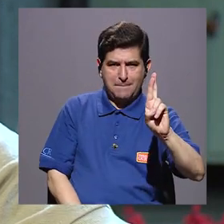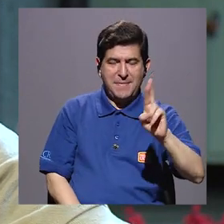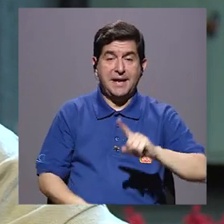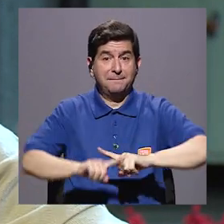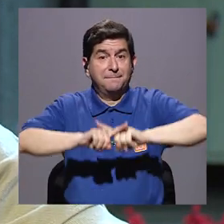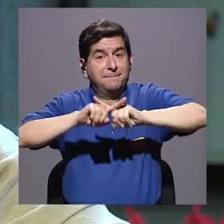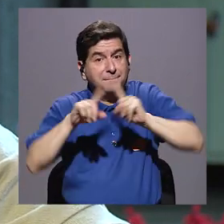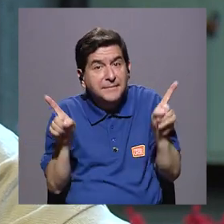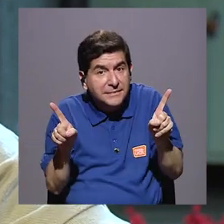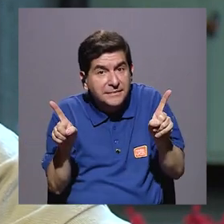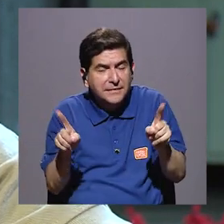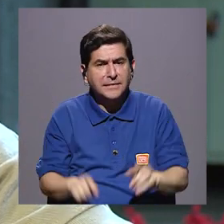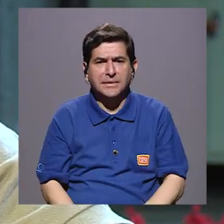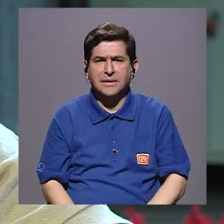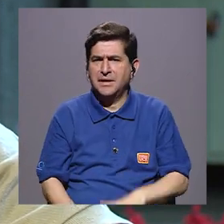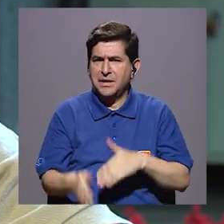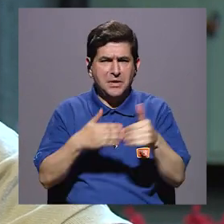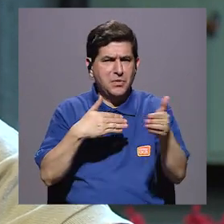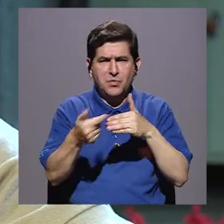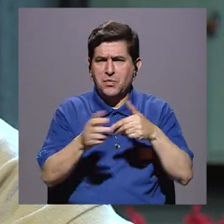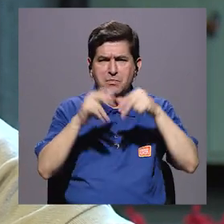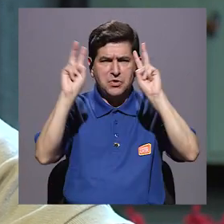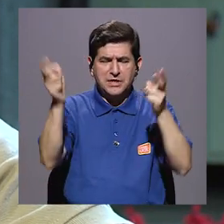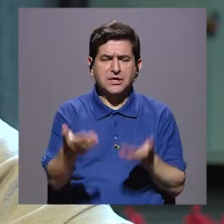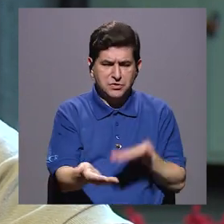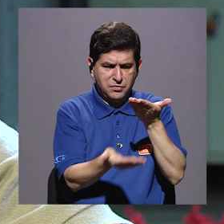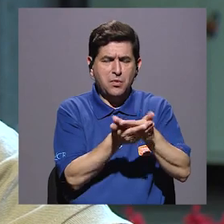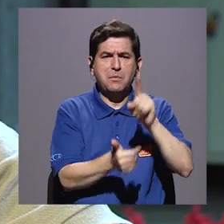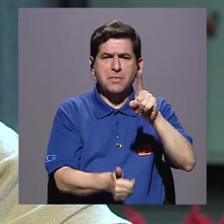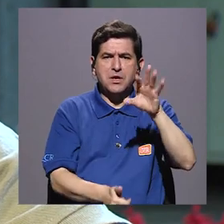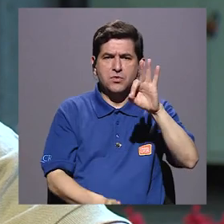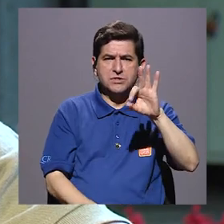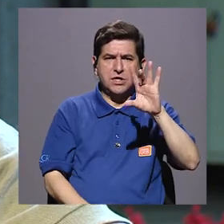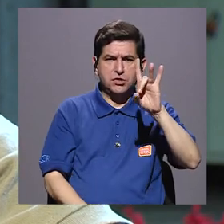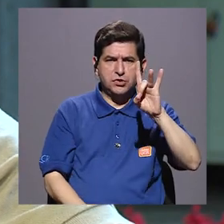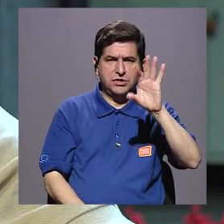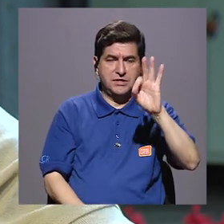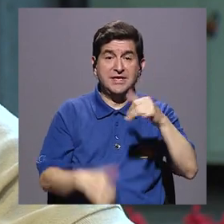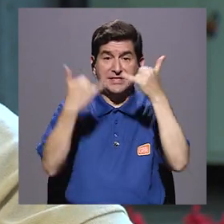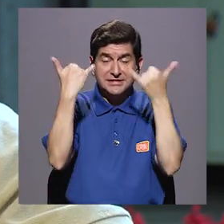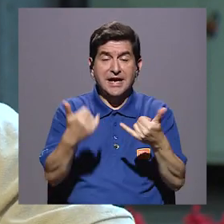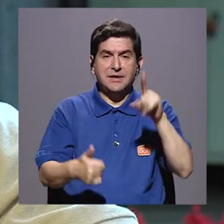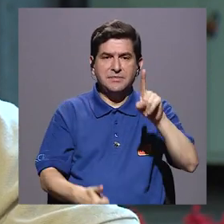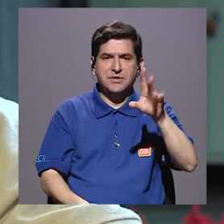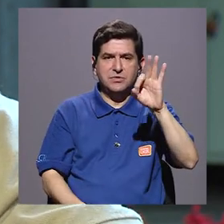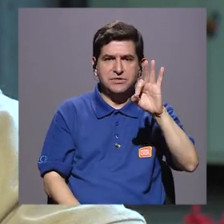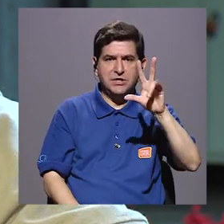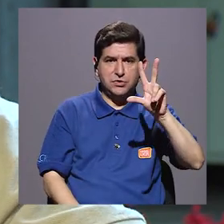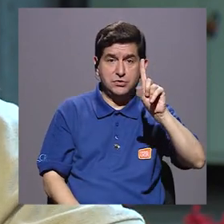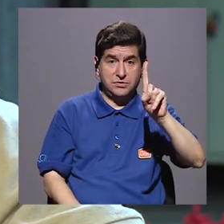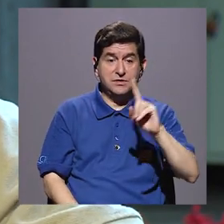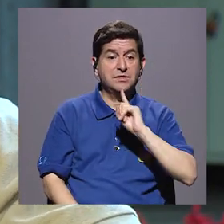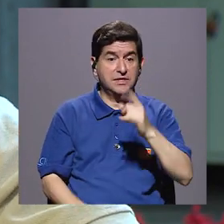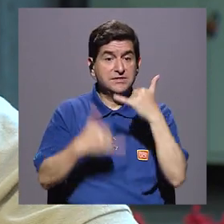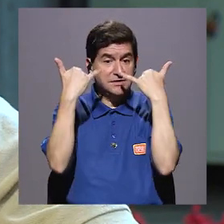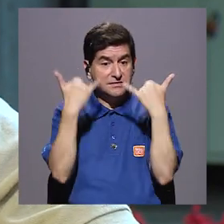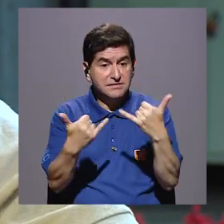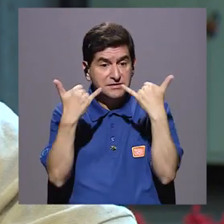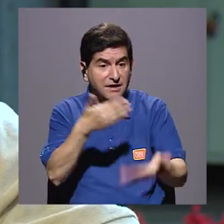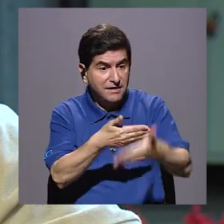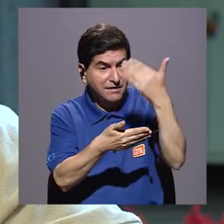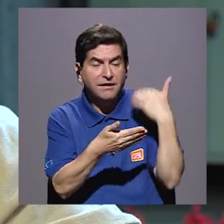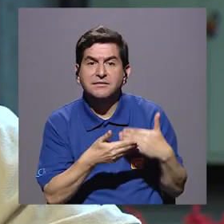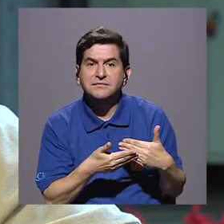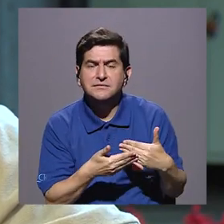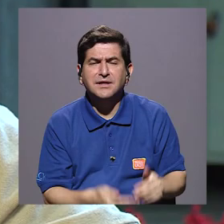Rosenberg. Sin embargo, a pesar de que este tema se propuso en 1989, ya desde 1931 ya se venía indicando, ¿verdad?,